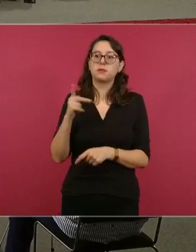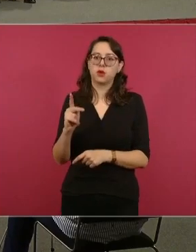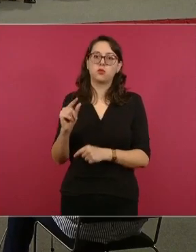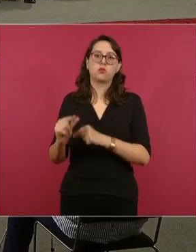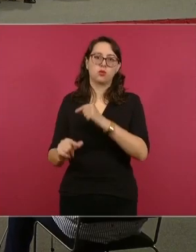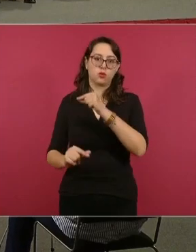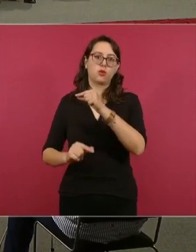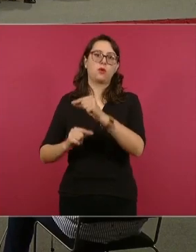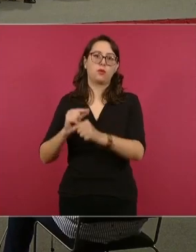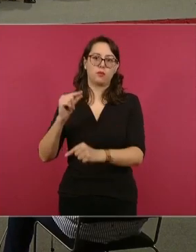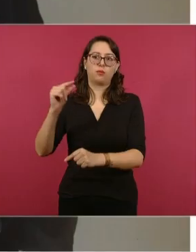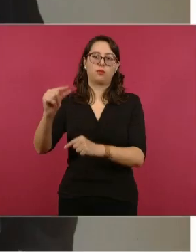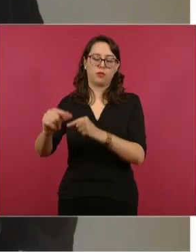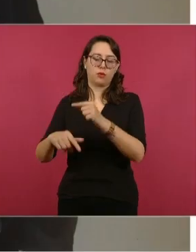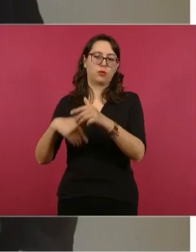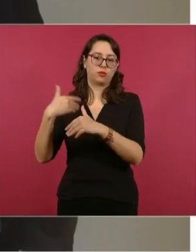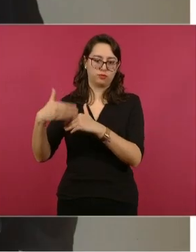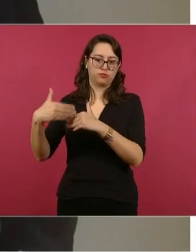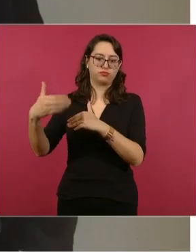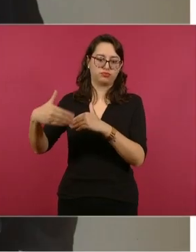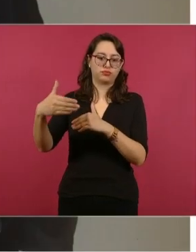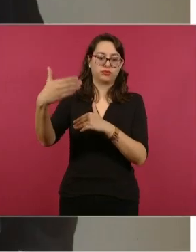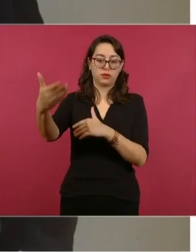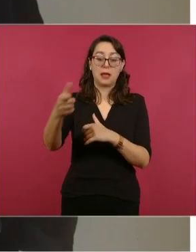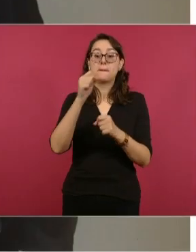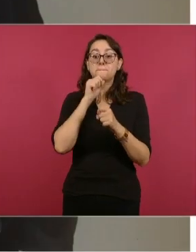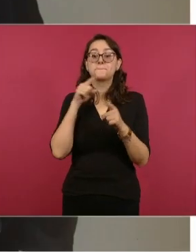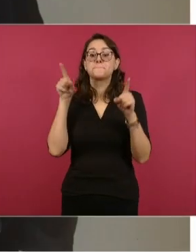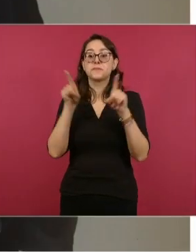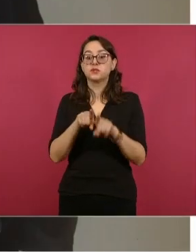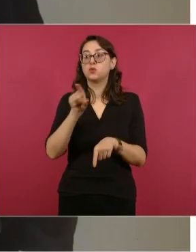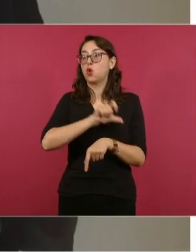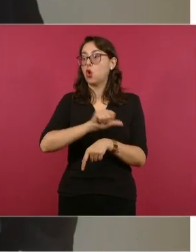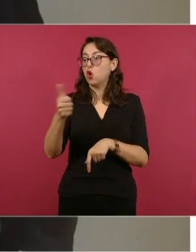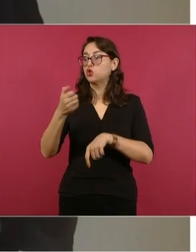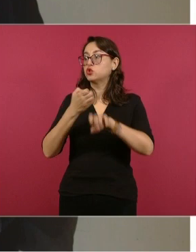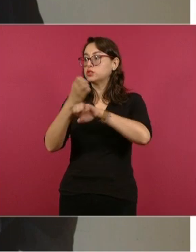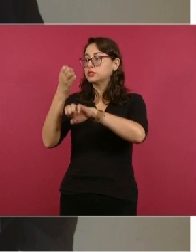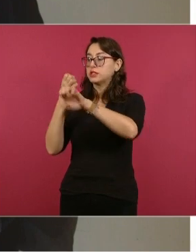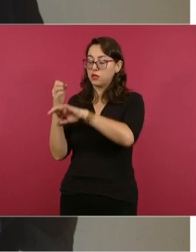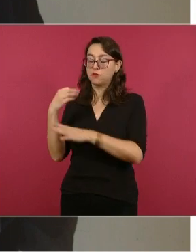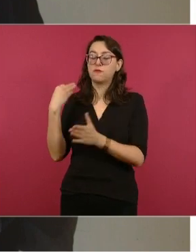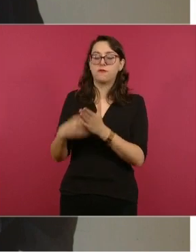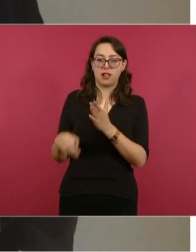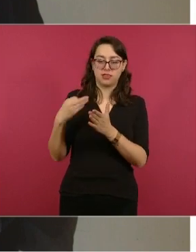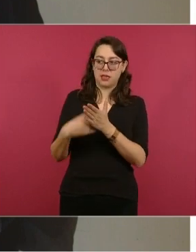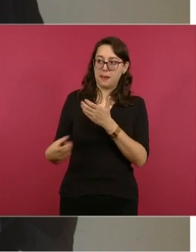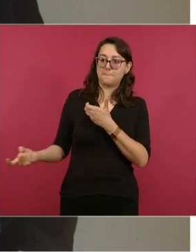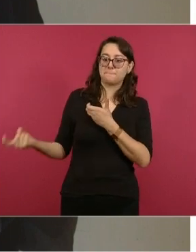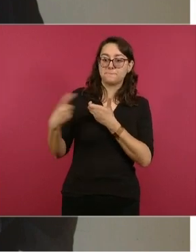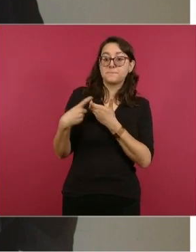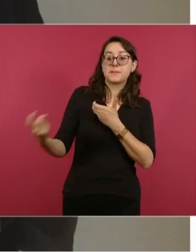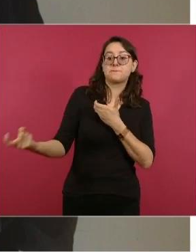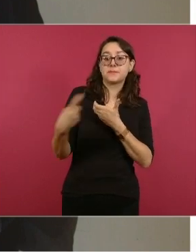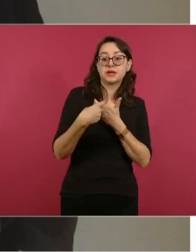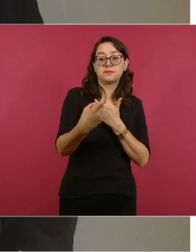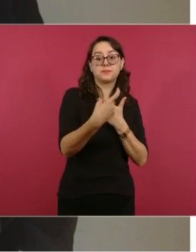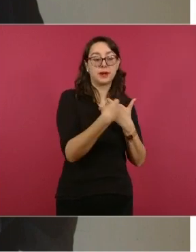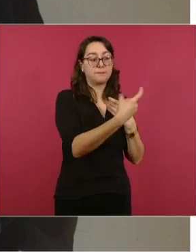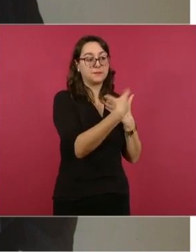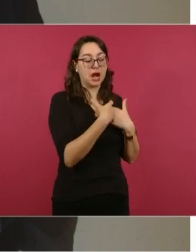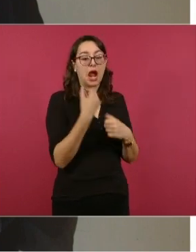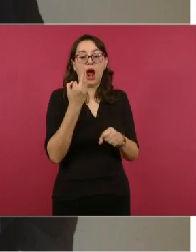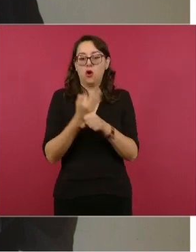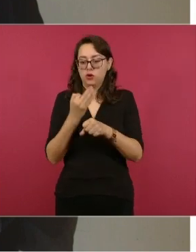en segundas, terceras y cuartas etapas que queremos desahogar este mismo año y además decirlo, son estados que están en el